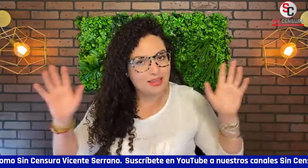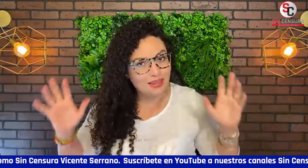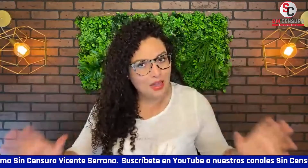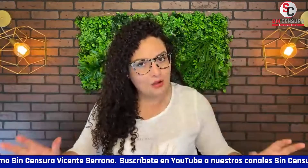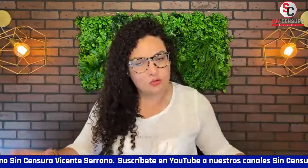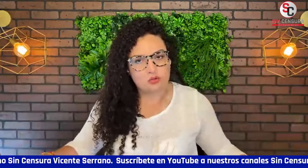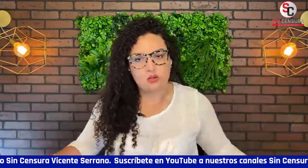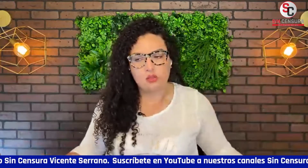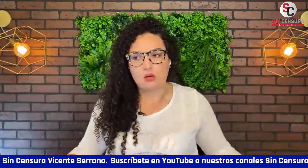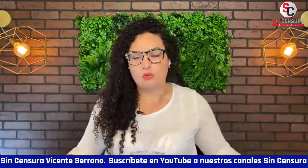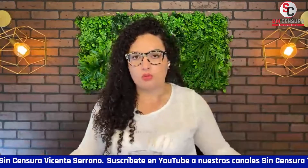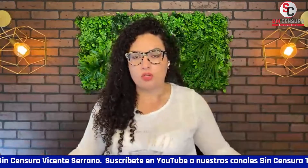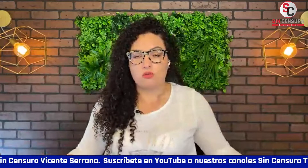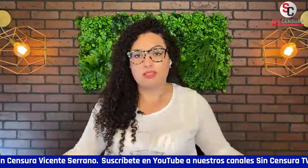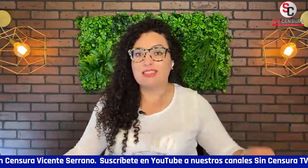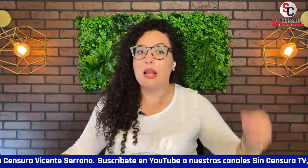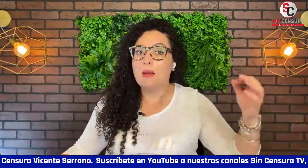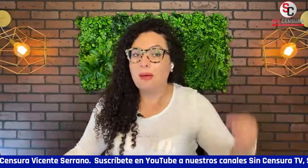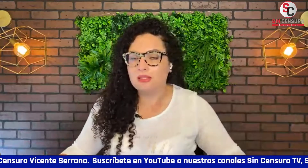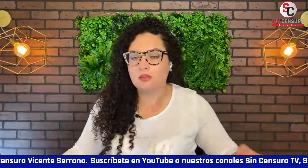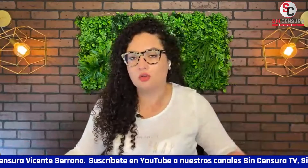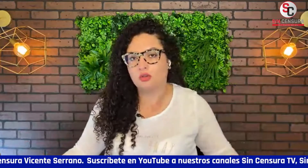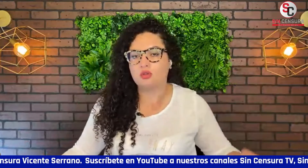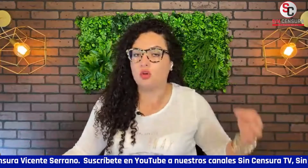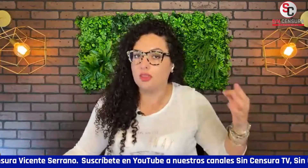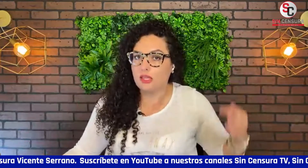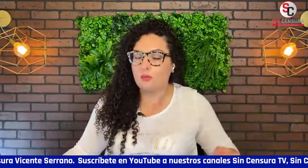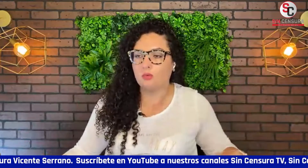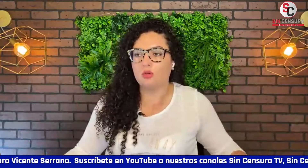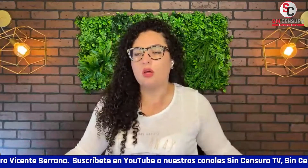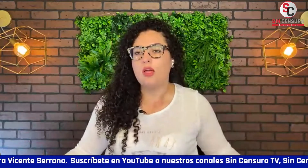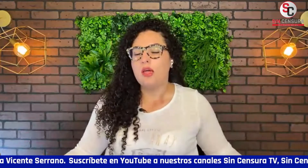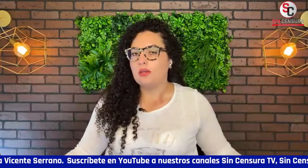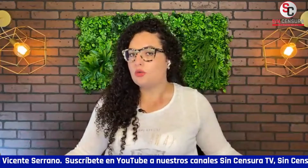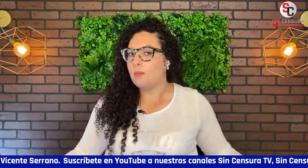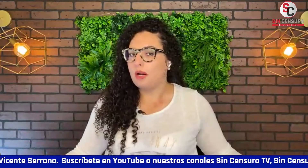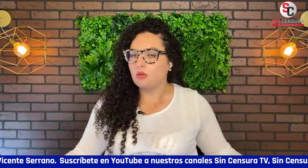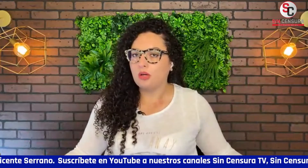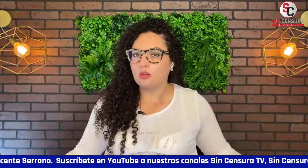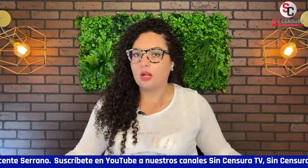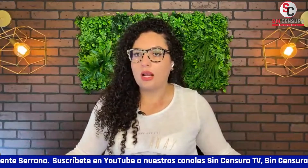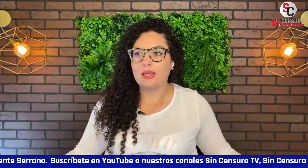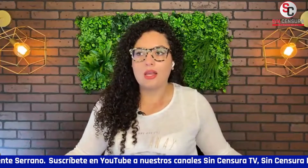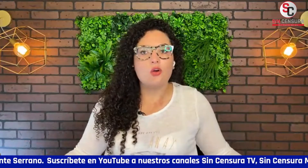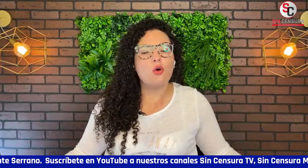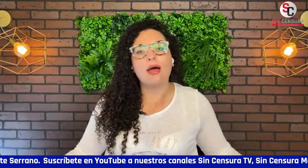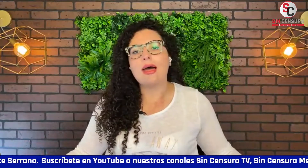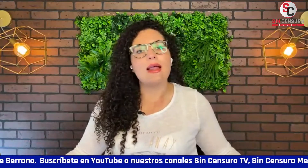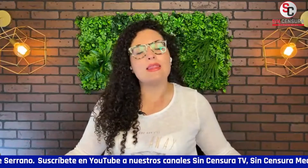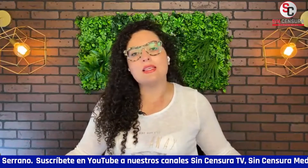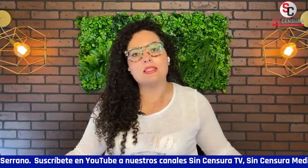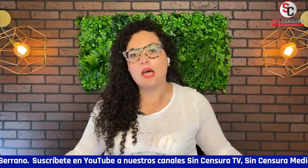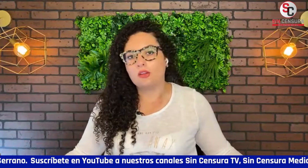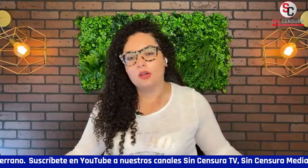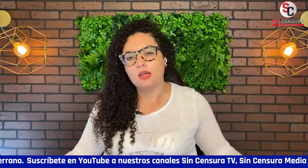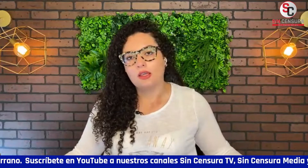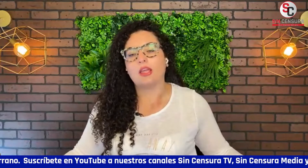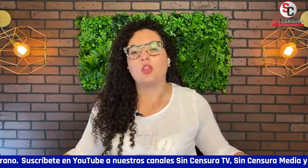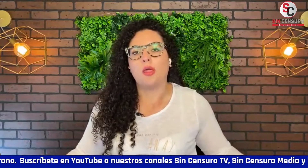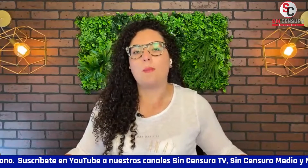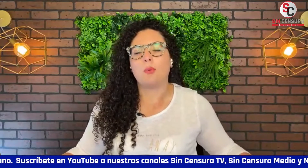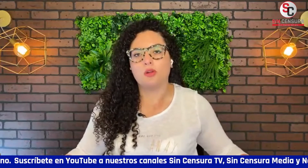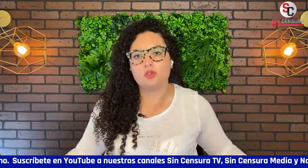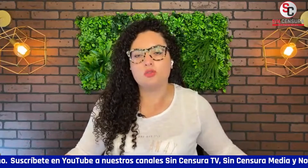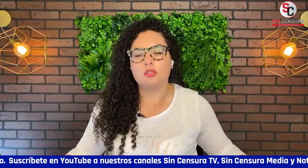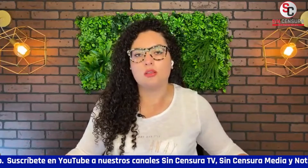más caros del mundo, si no es que es el más costoso del mundo. Es un aparato electoral que no ha garantizado que